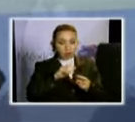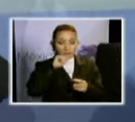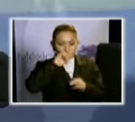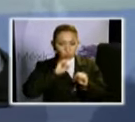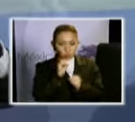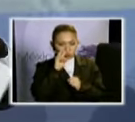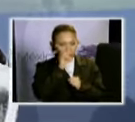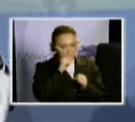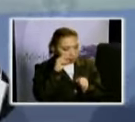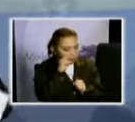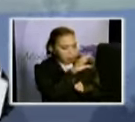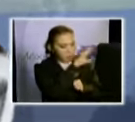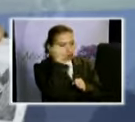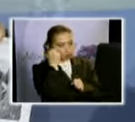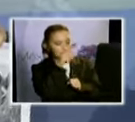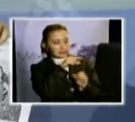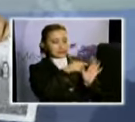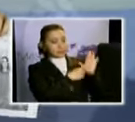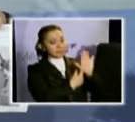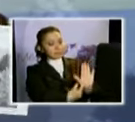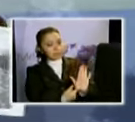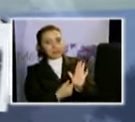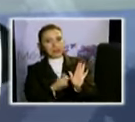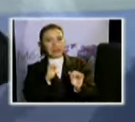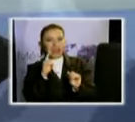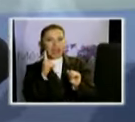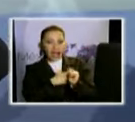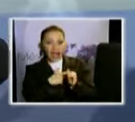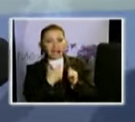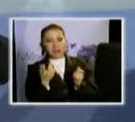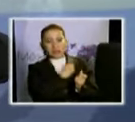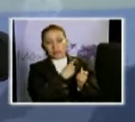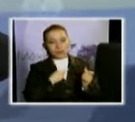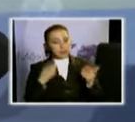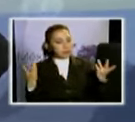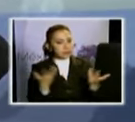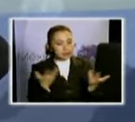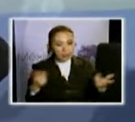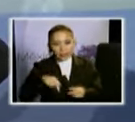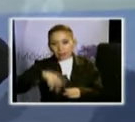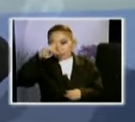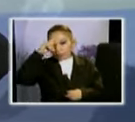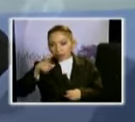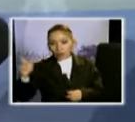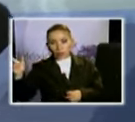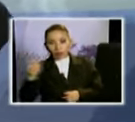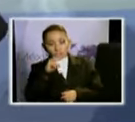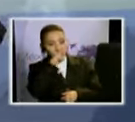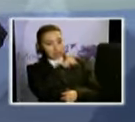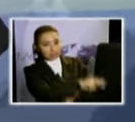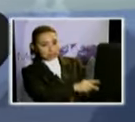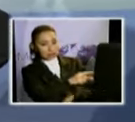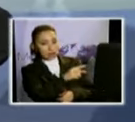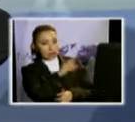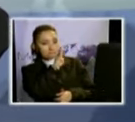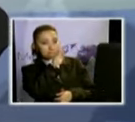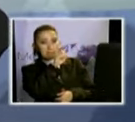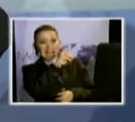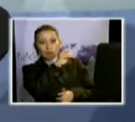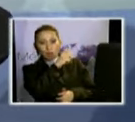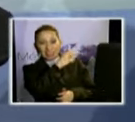cuando se publicó esto, que decía, bueno, algo tendríamos que hacer en México cuando esto es una marihuanera en